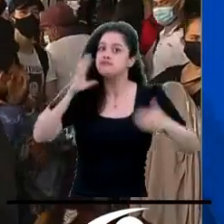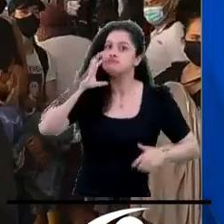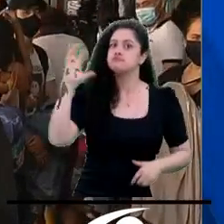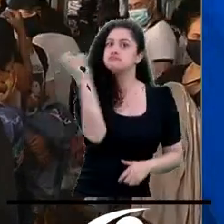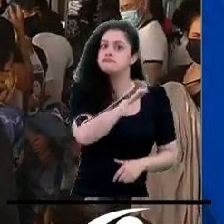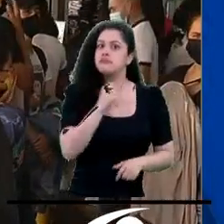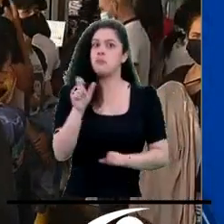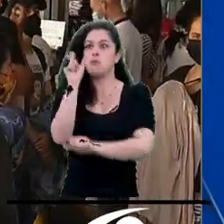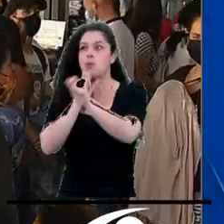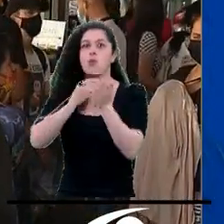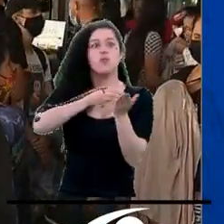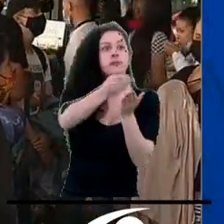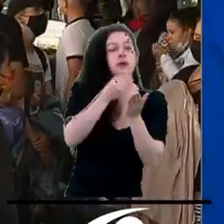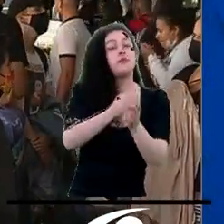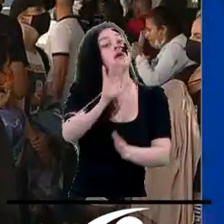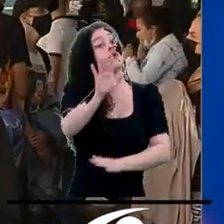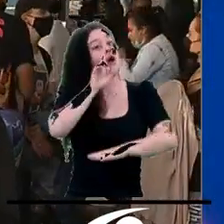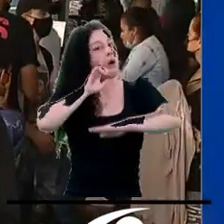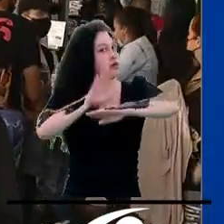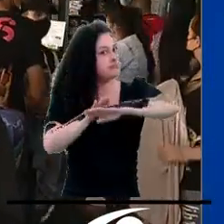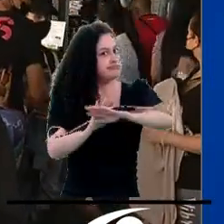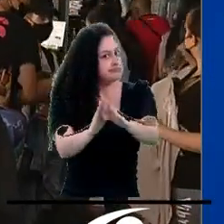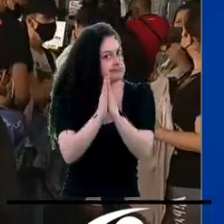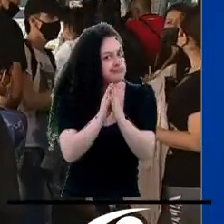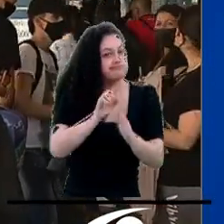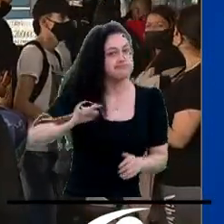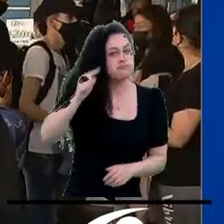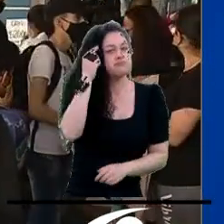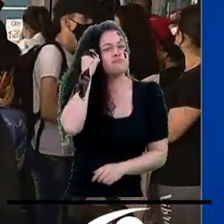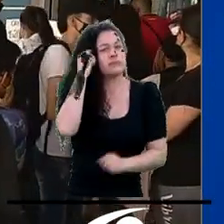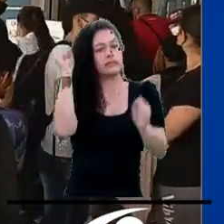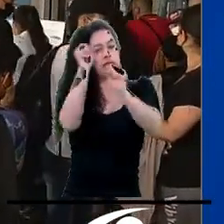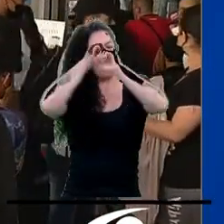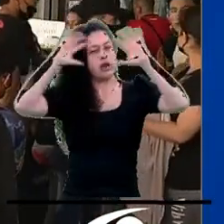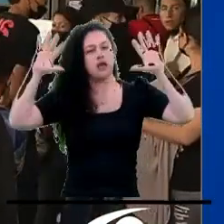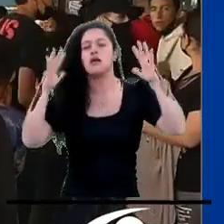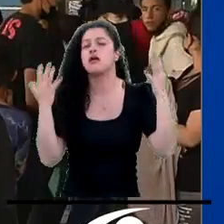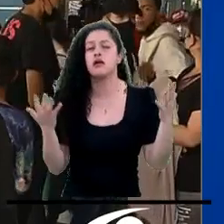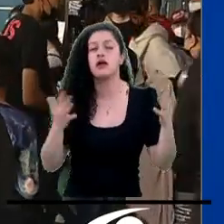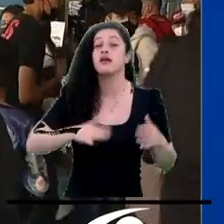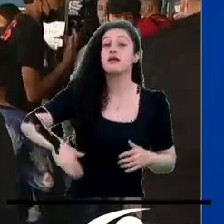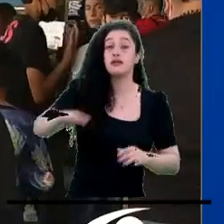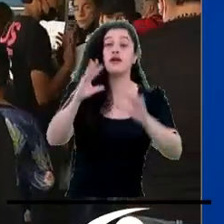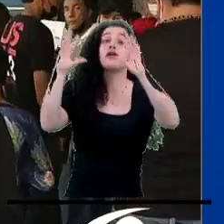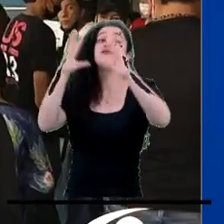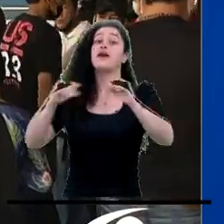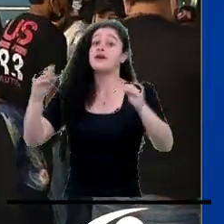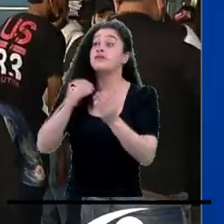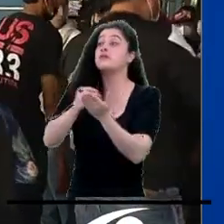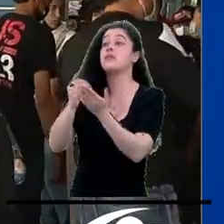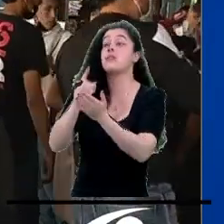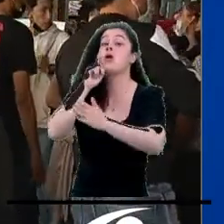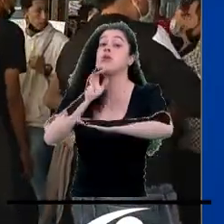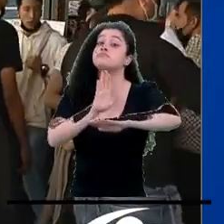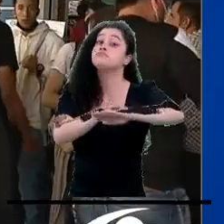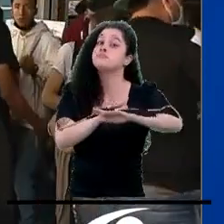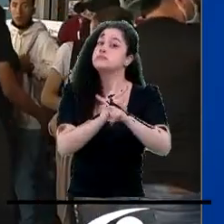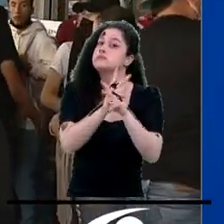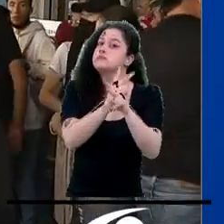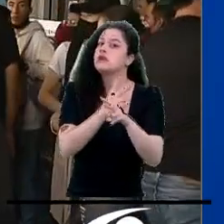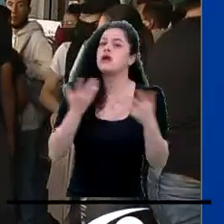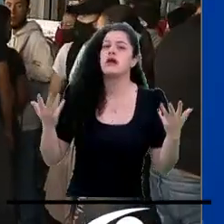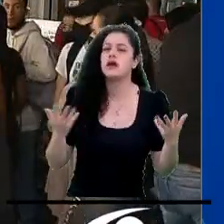Pero ojo, con cuidado, porque las compras navideñas ya están empezando a generar también un llamado porque no se están cumpliendo las normas